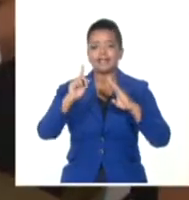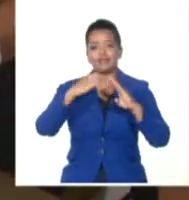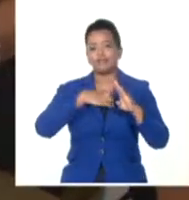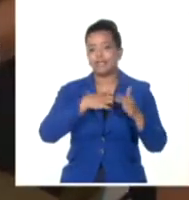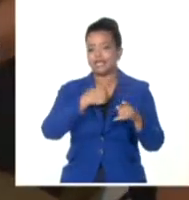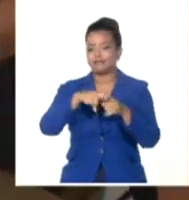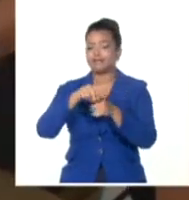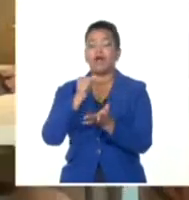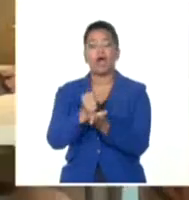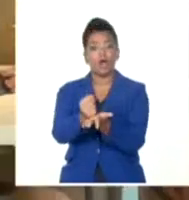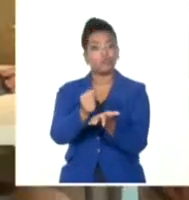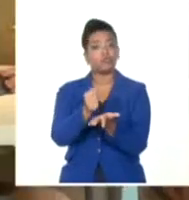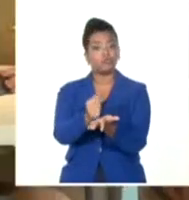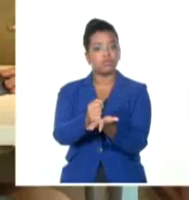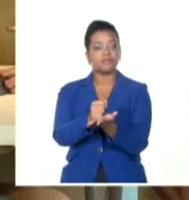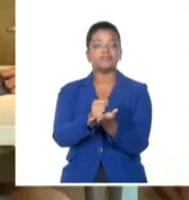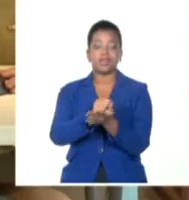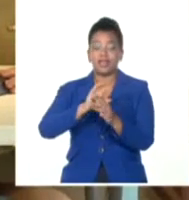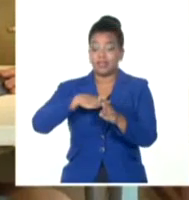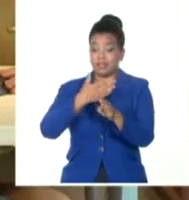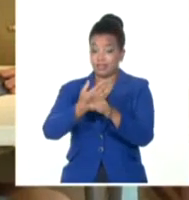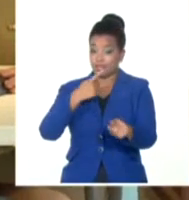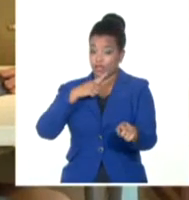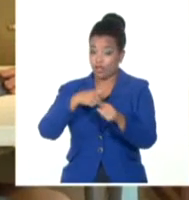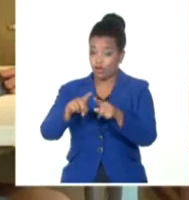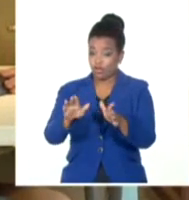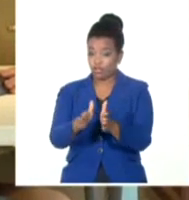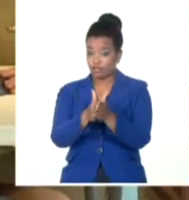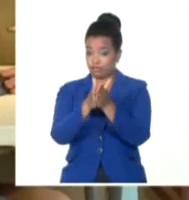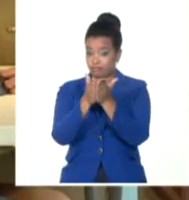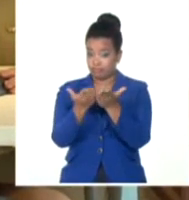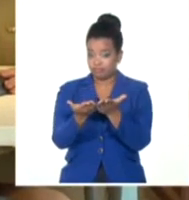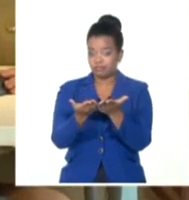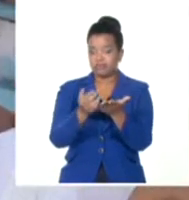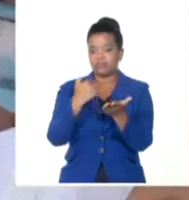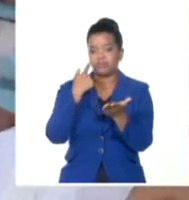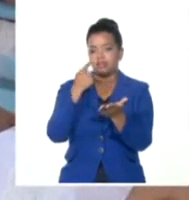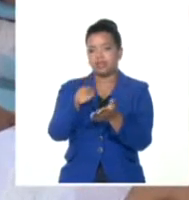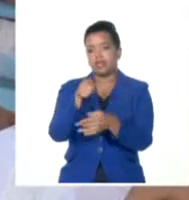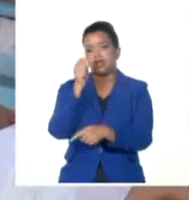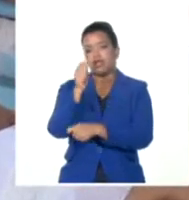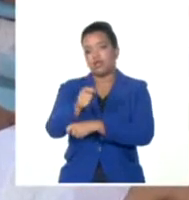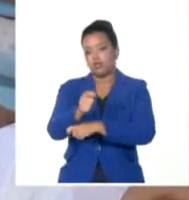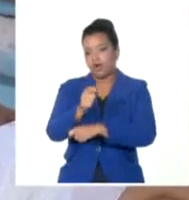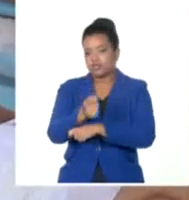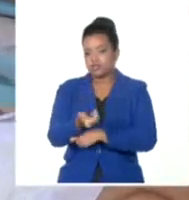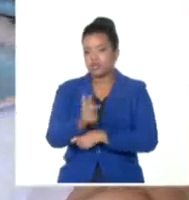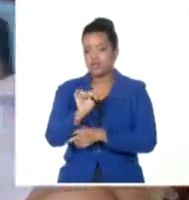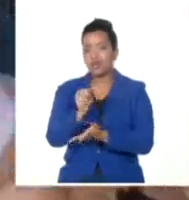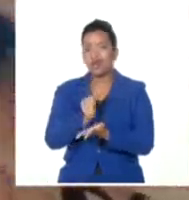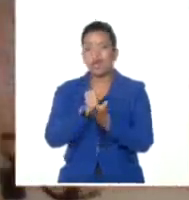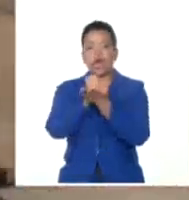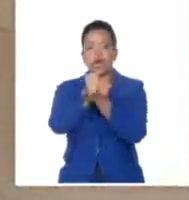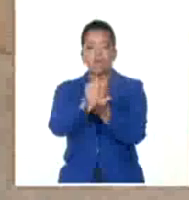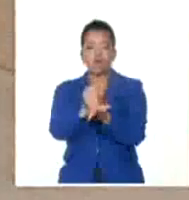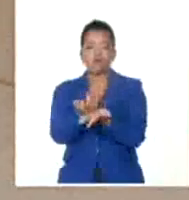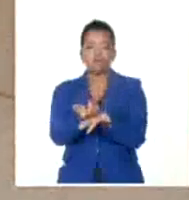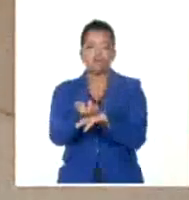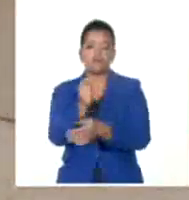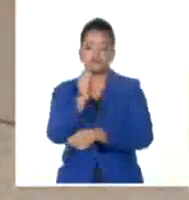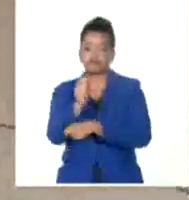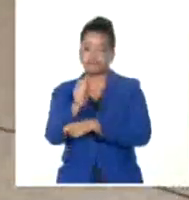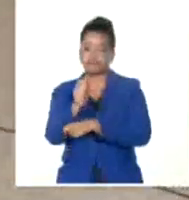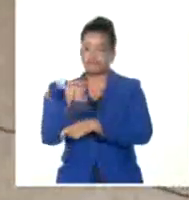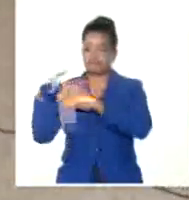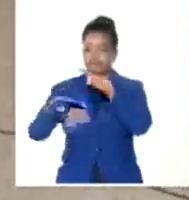Próximamente saldrá a la luz un libro que mostrará la labor de Celia Sánchez a favor de la educación, así como su aporte en la formación de varias